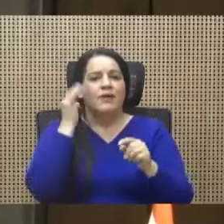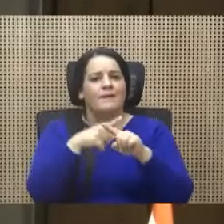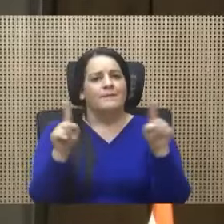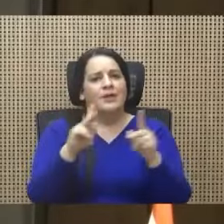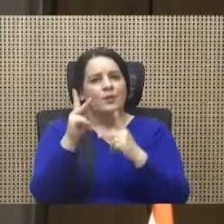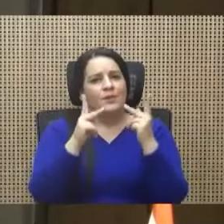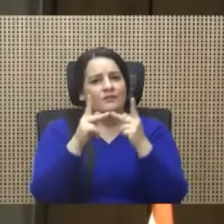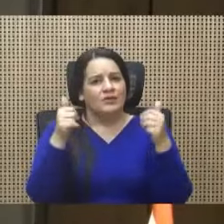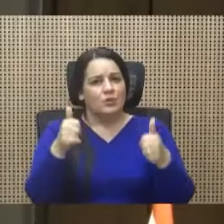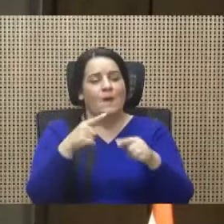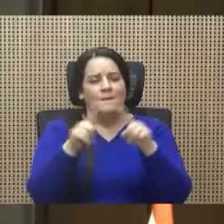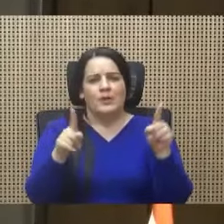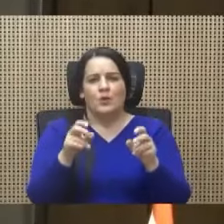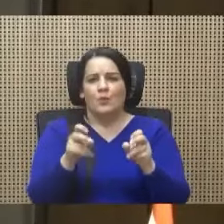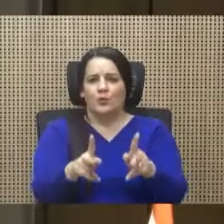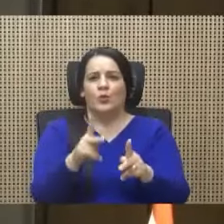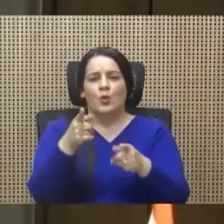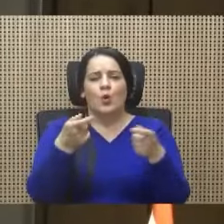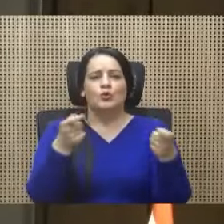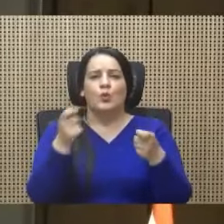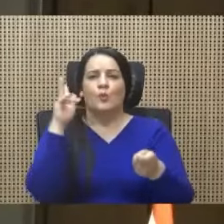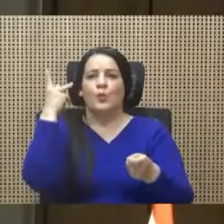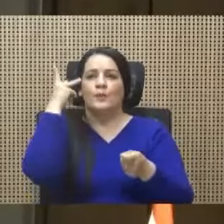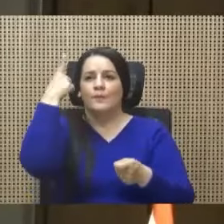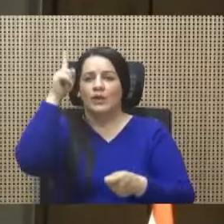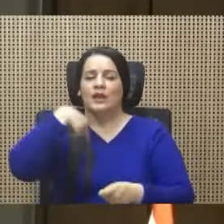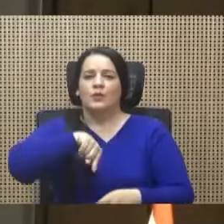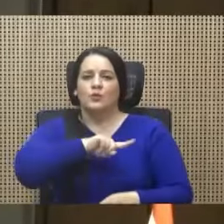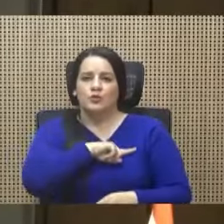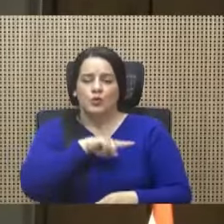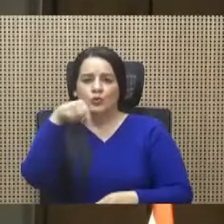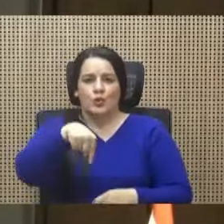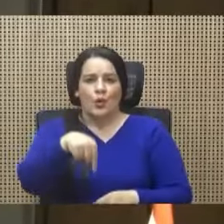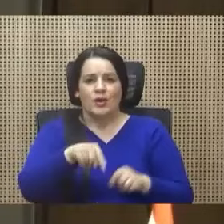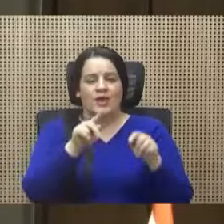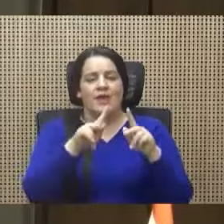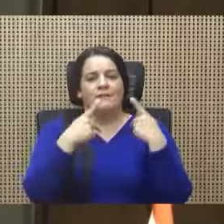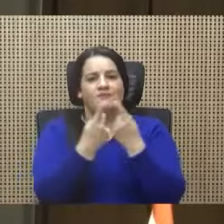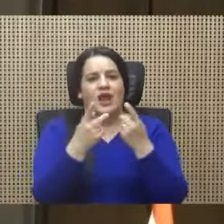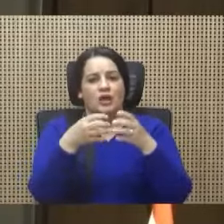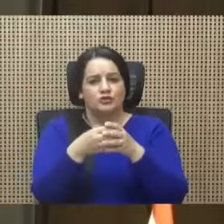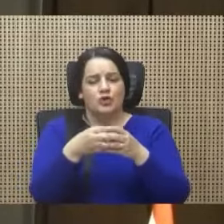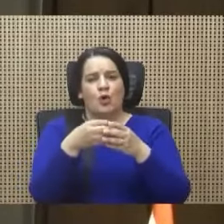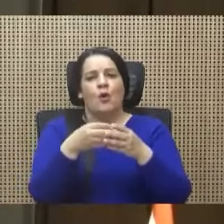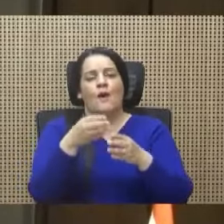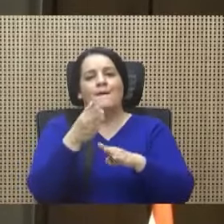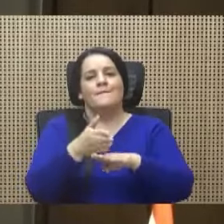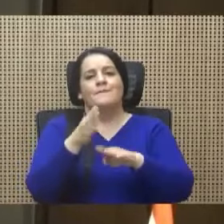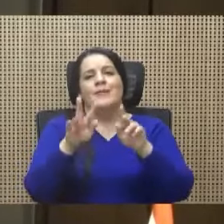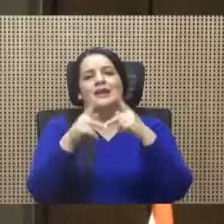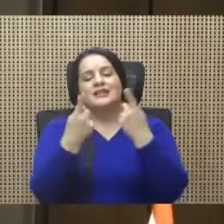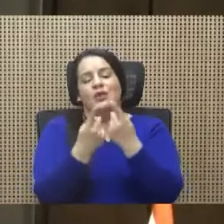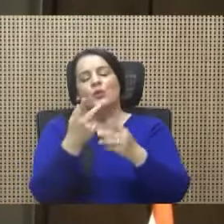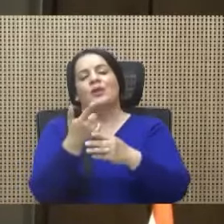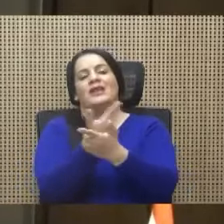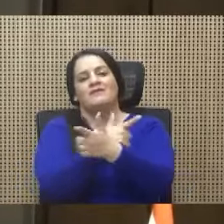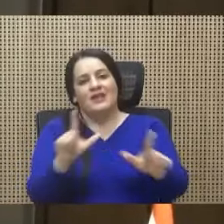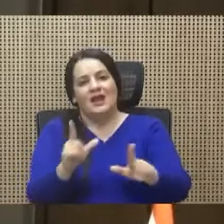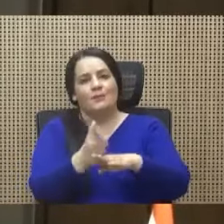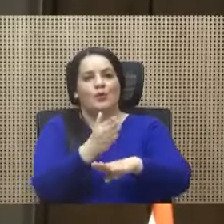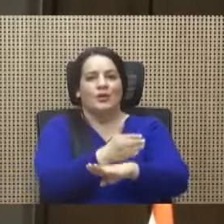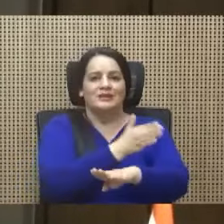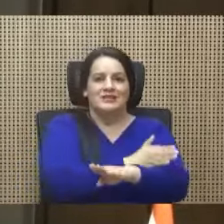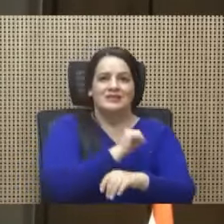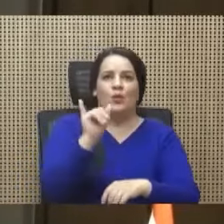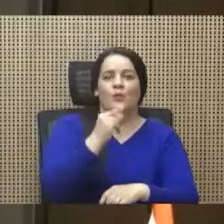esa oportunidad del control político, un día como hoy, para nosotros, la fracción del Partido Liberal Progresista, como dijo el presidente, liberal y